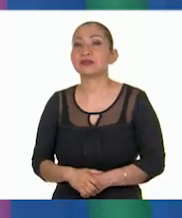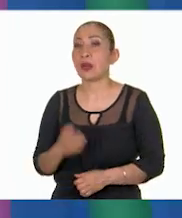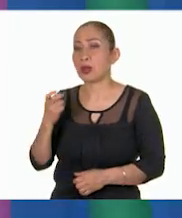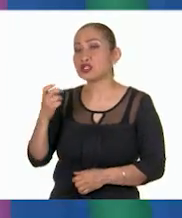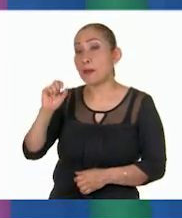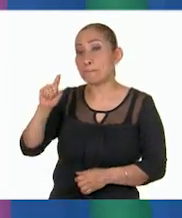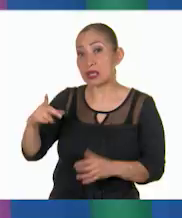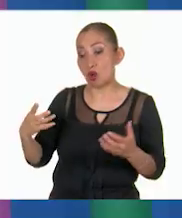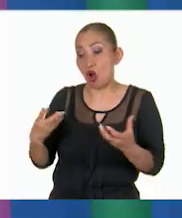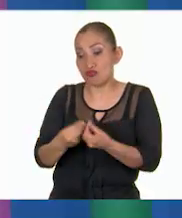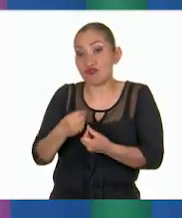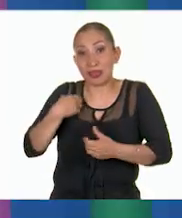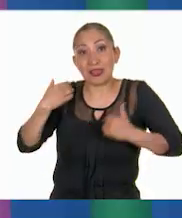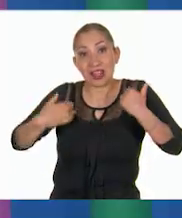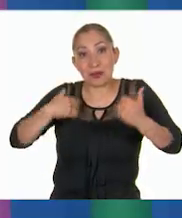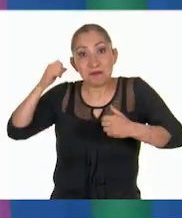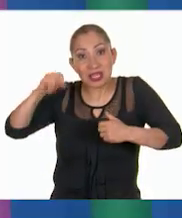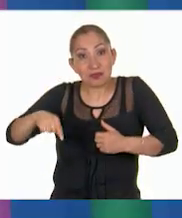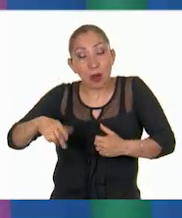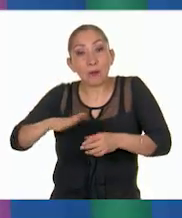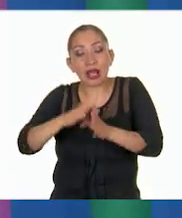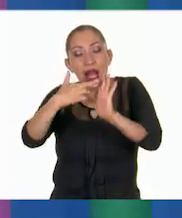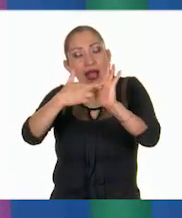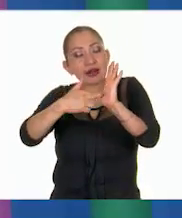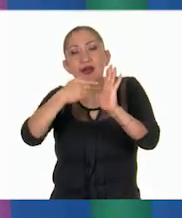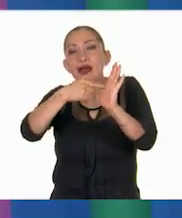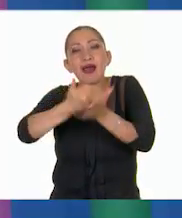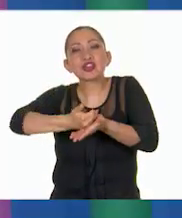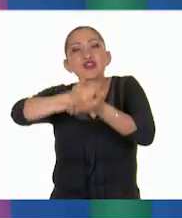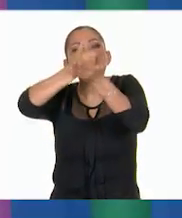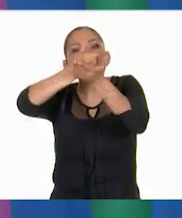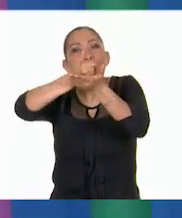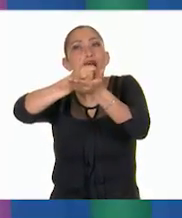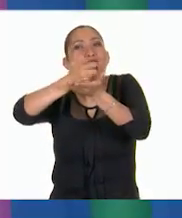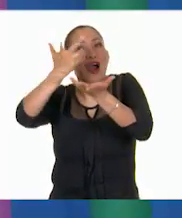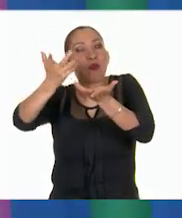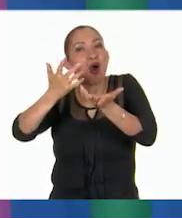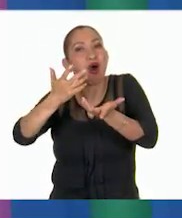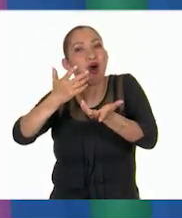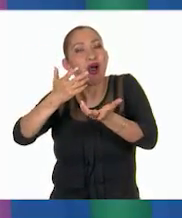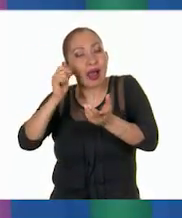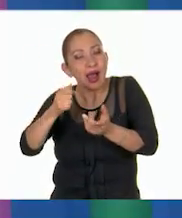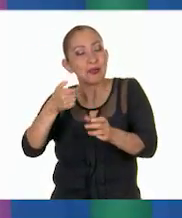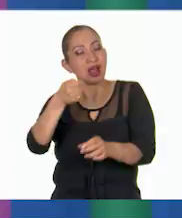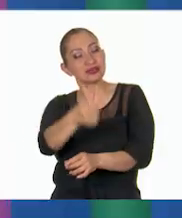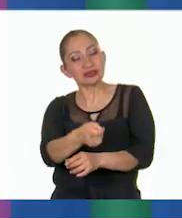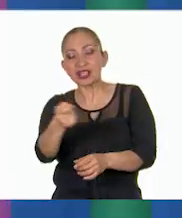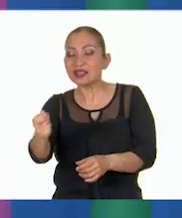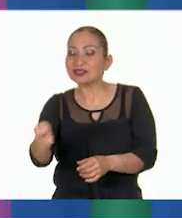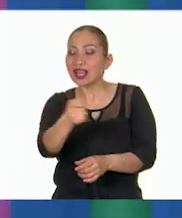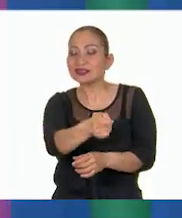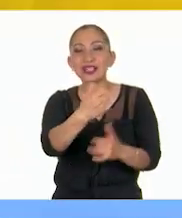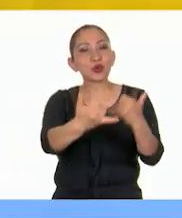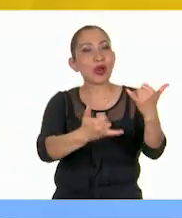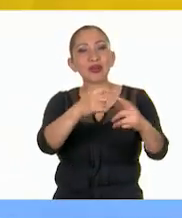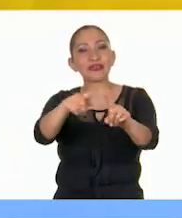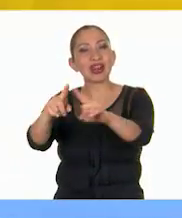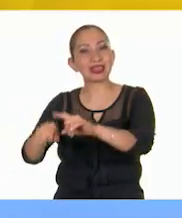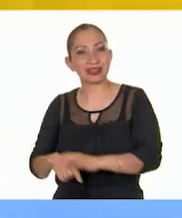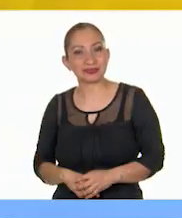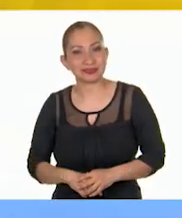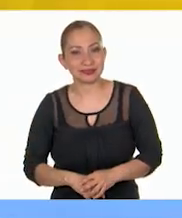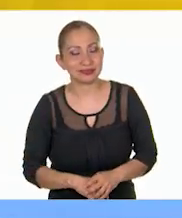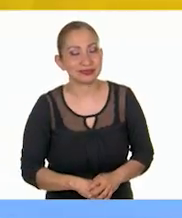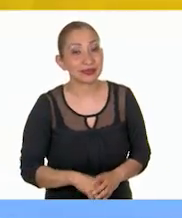es parte de lo divertido de jugar, pues las reglas son lo que en gran medida le proporcionan identidad al juego mismo. Así